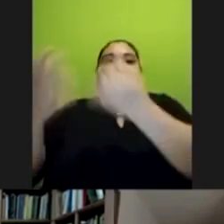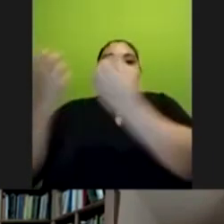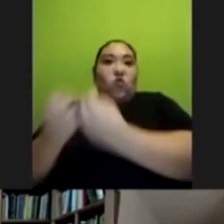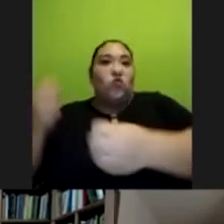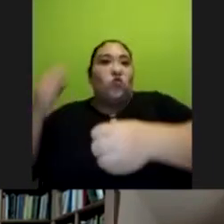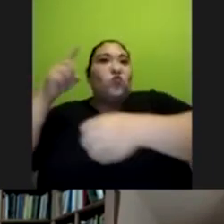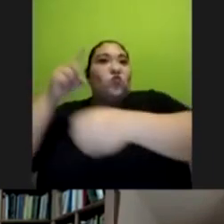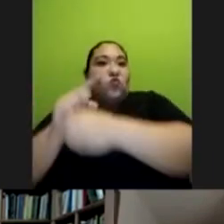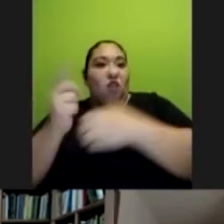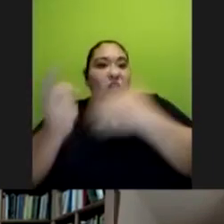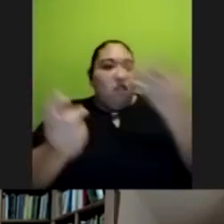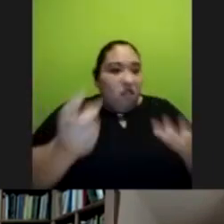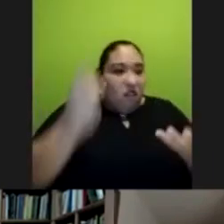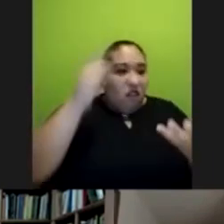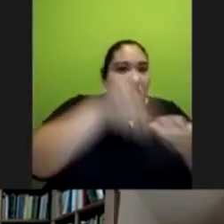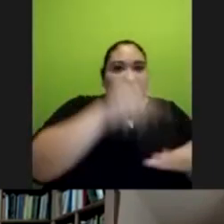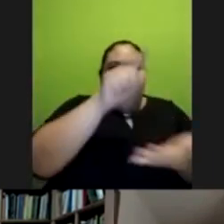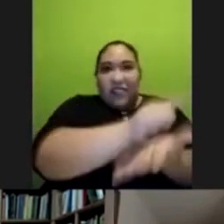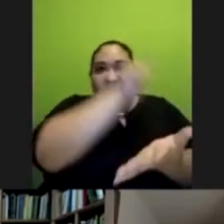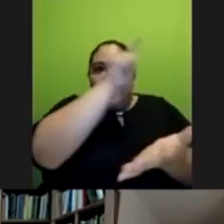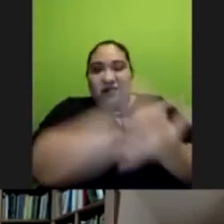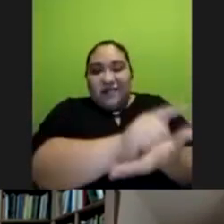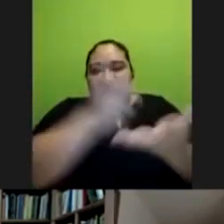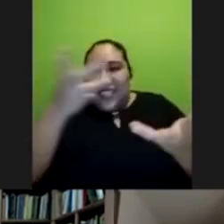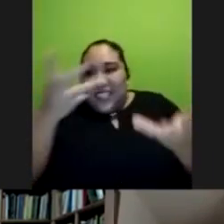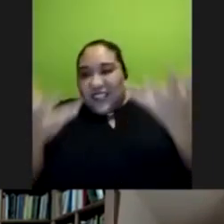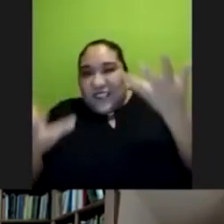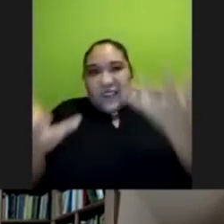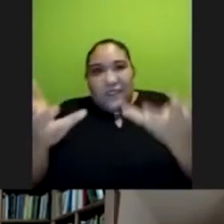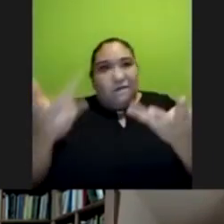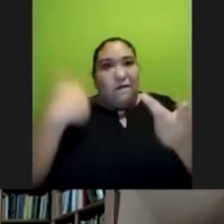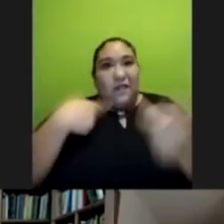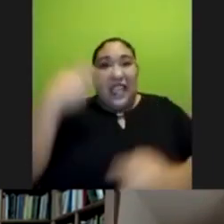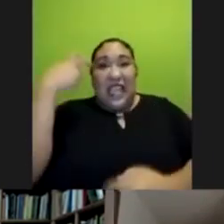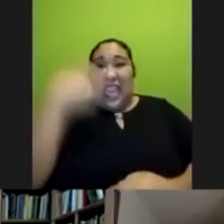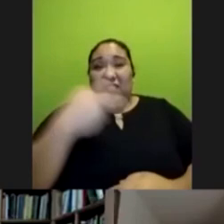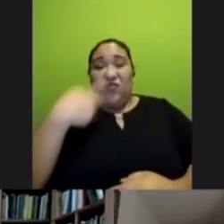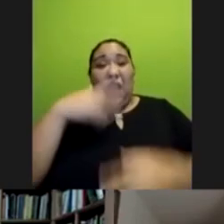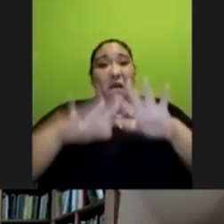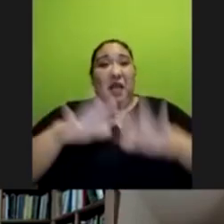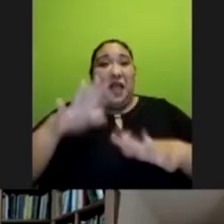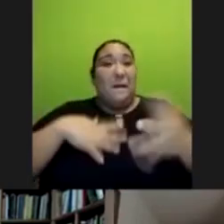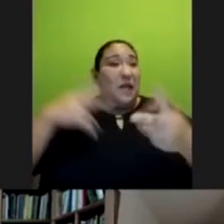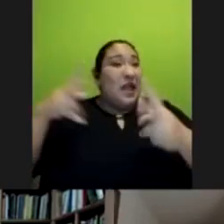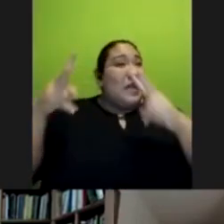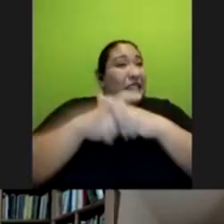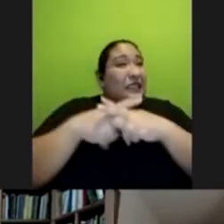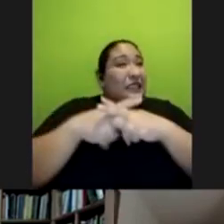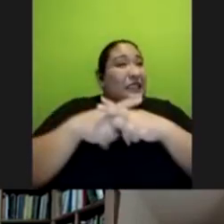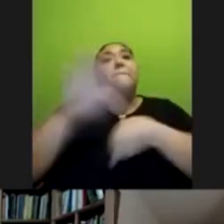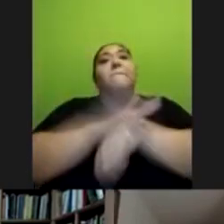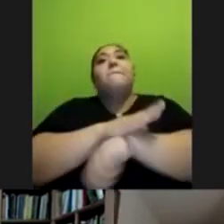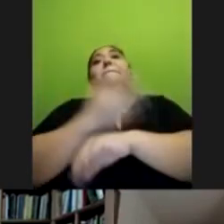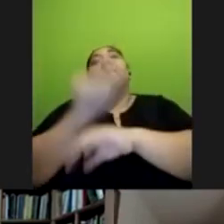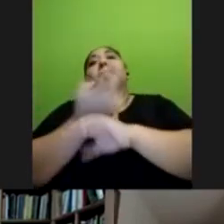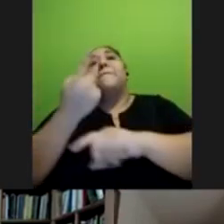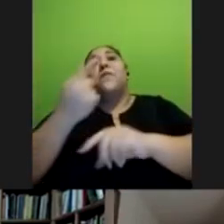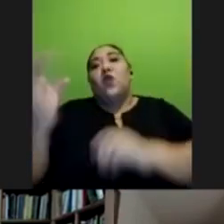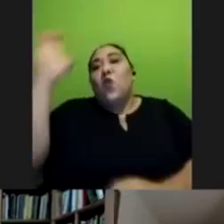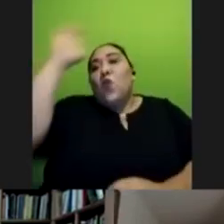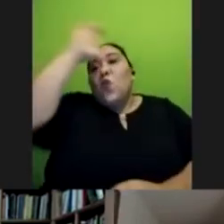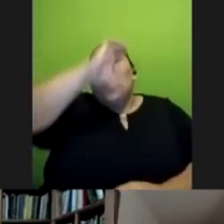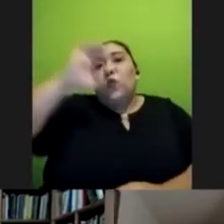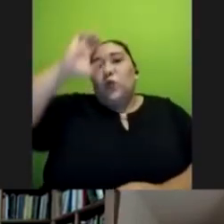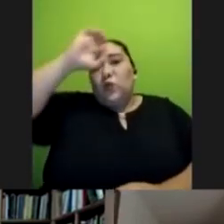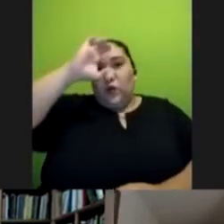una batalla cultural. Es una lucha contra el prejuicio, es una lucha contra los procesos de estigmatización. Y lo que